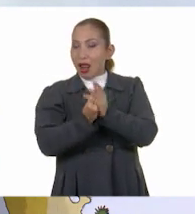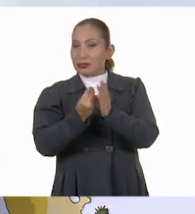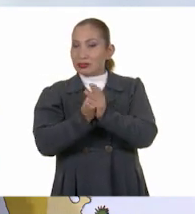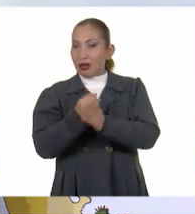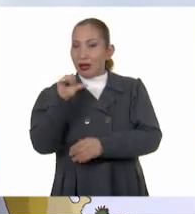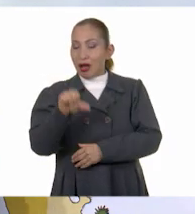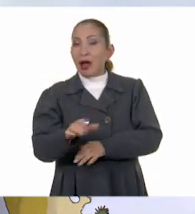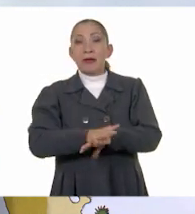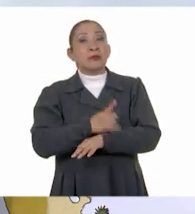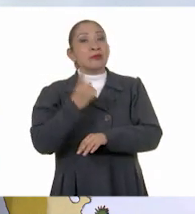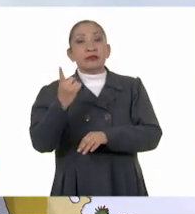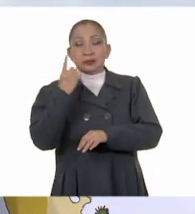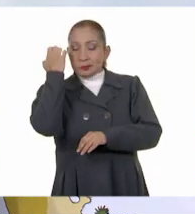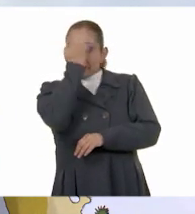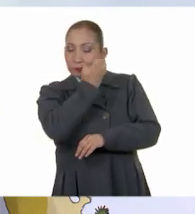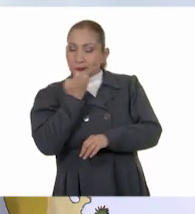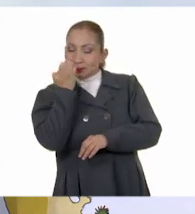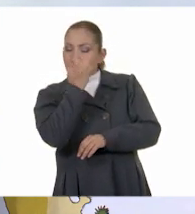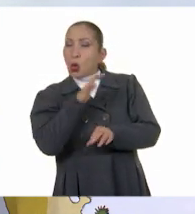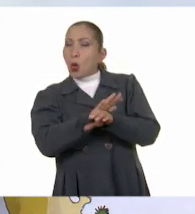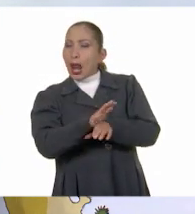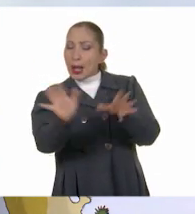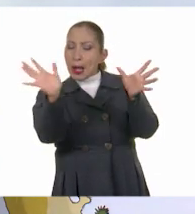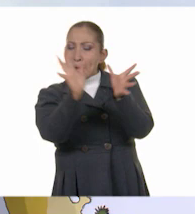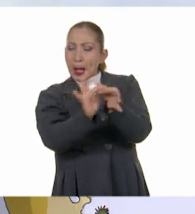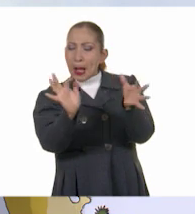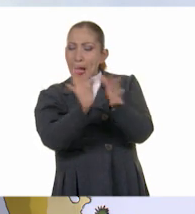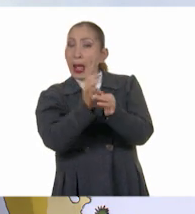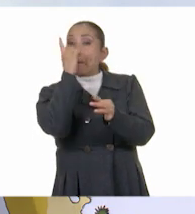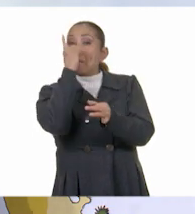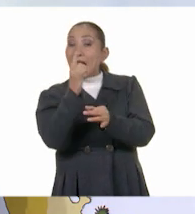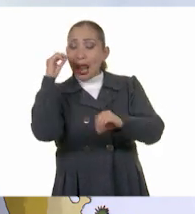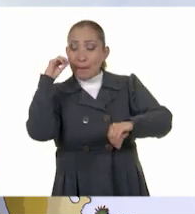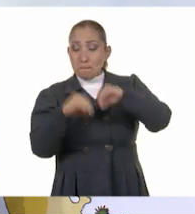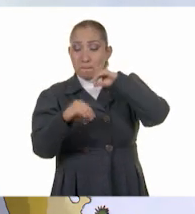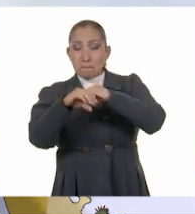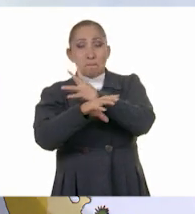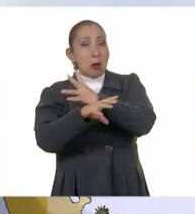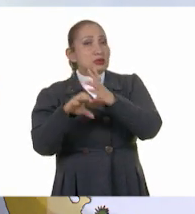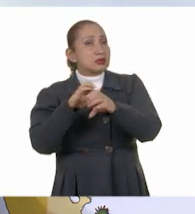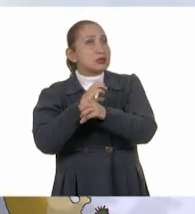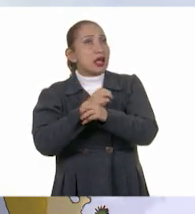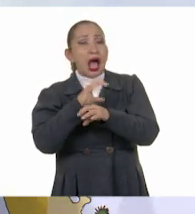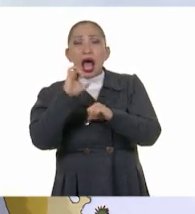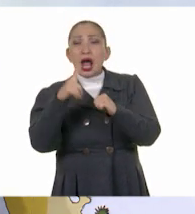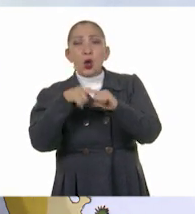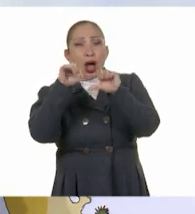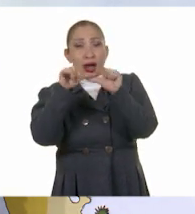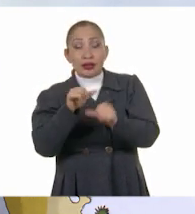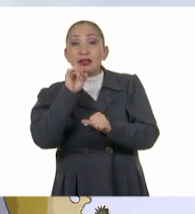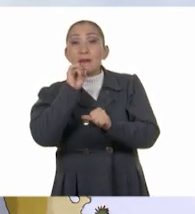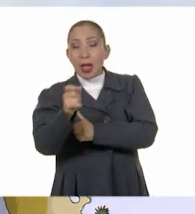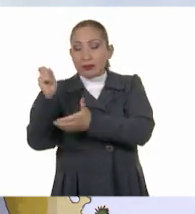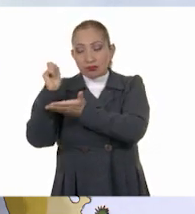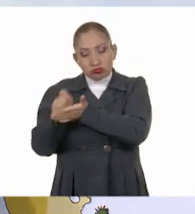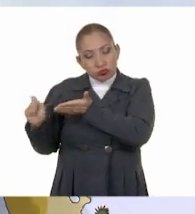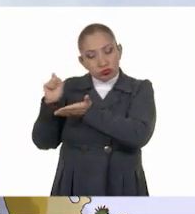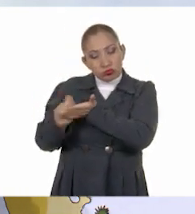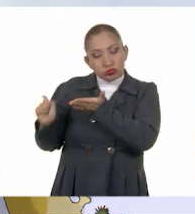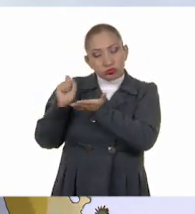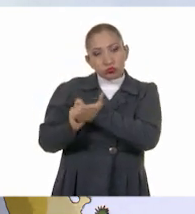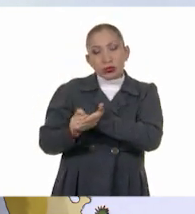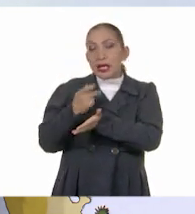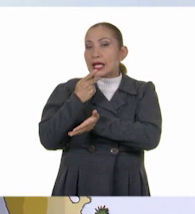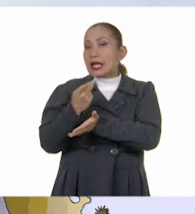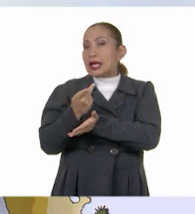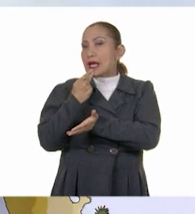de hoy porque vamos a analizar las instrucciones para elaborar una manualidad. Pero también las vamos a escribir utilizando el